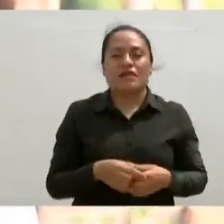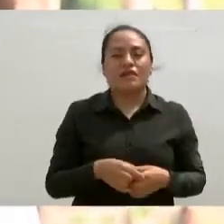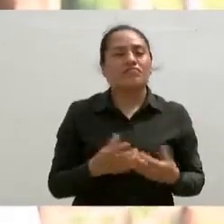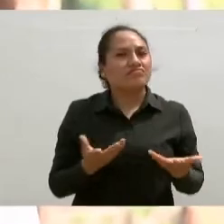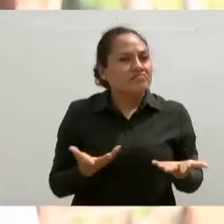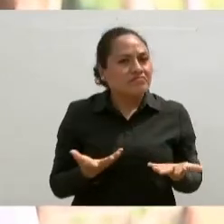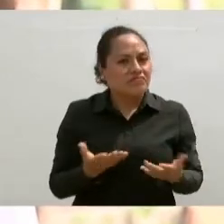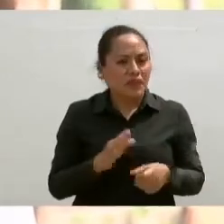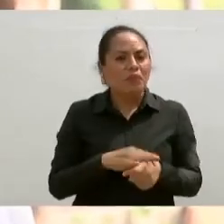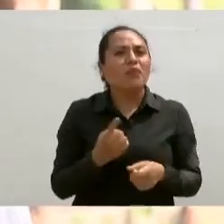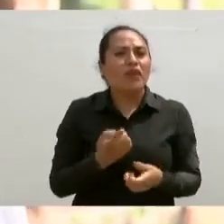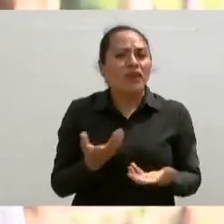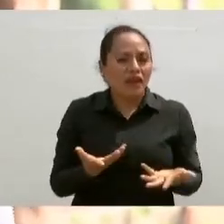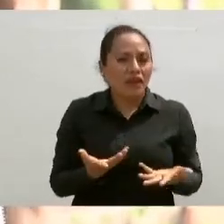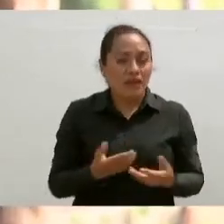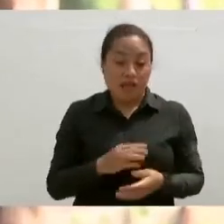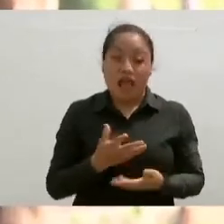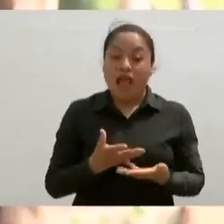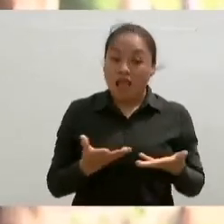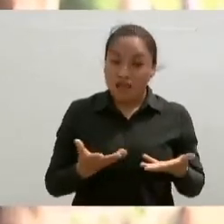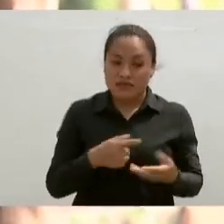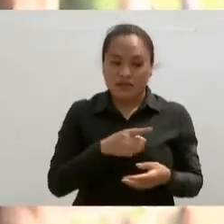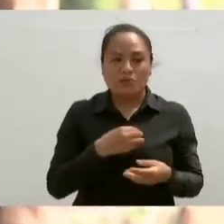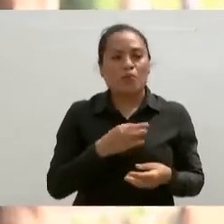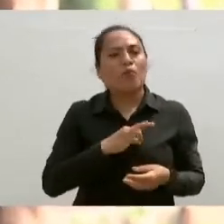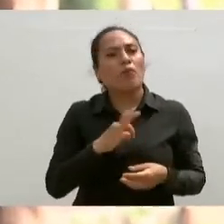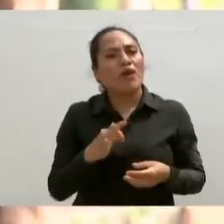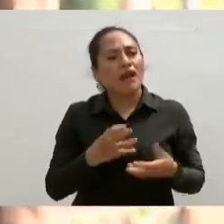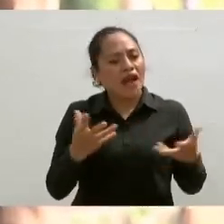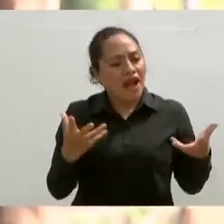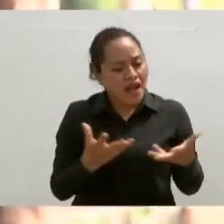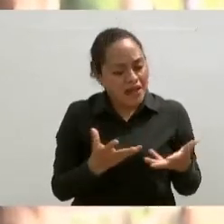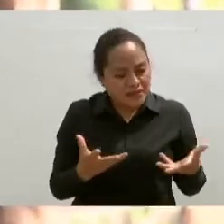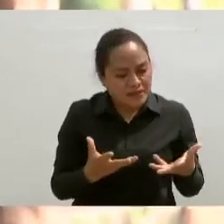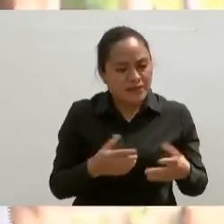porque van a establecerse